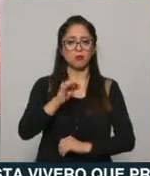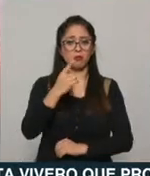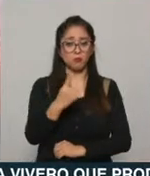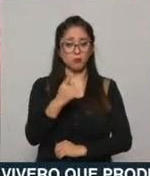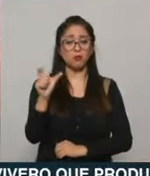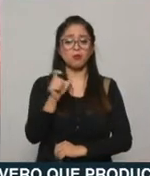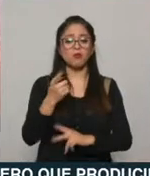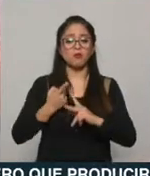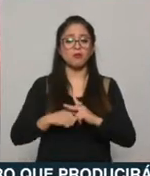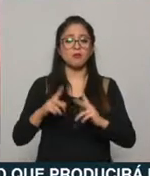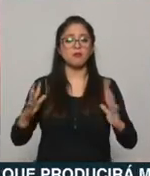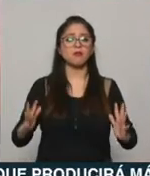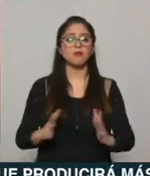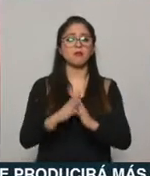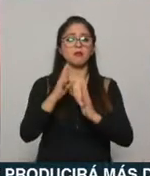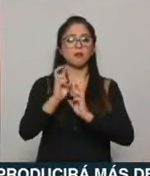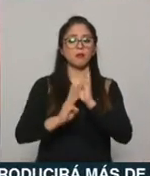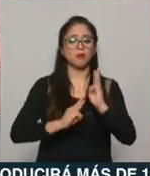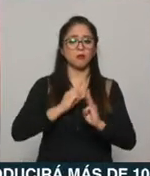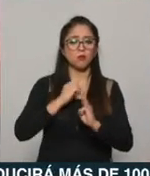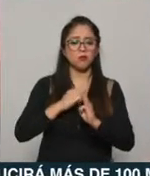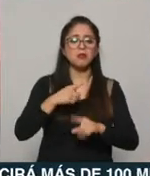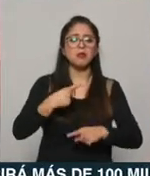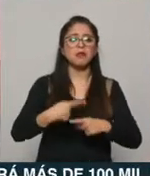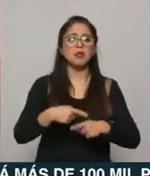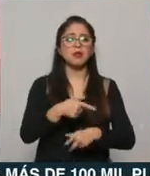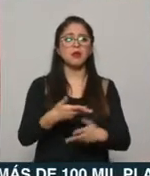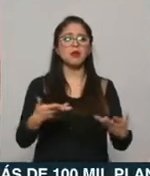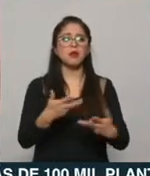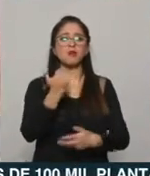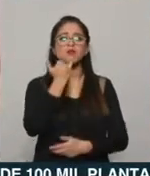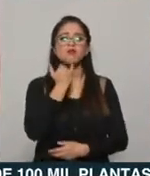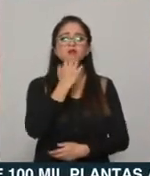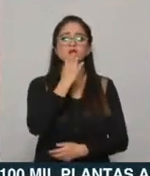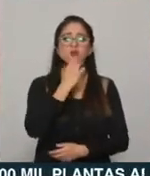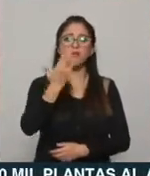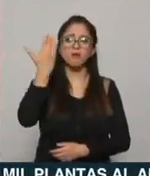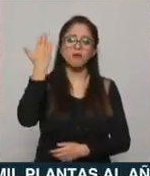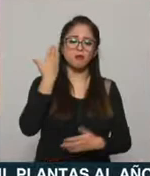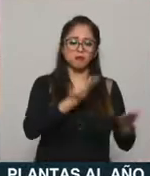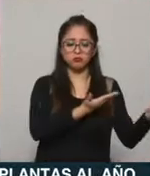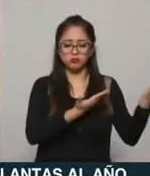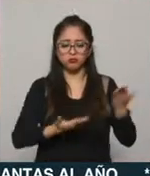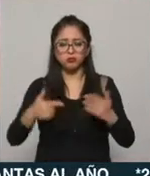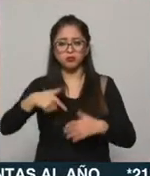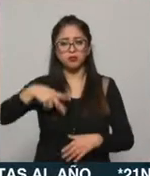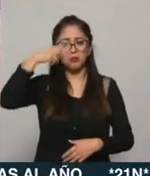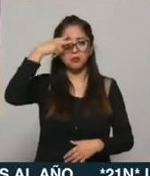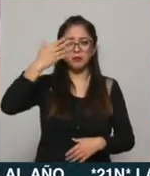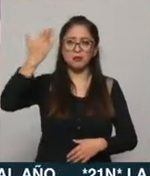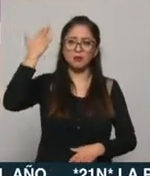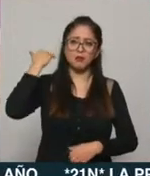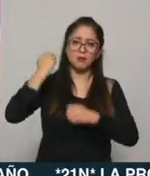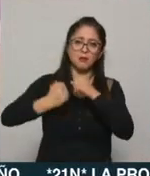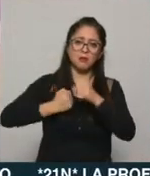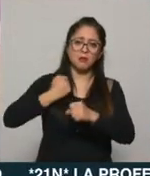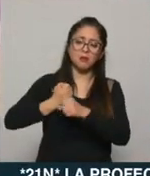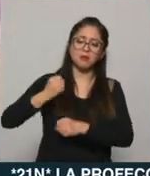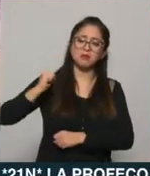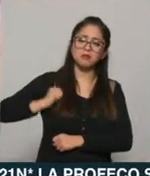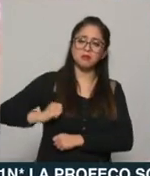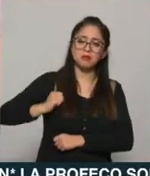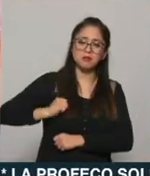Mundial, y quienes la hicieron fueron los judíos que llegaron a México desde los años 20 del siglo pasado,